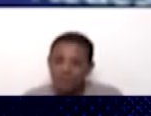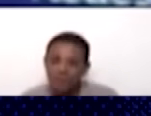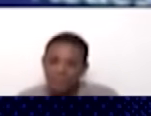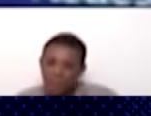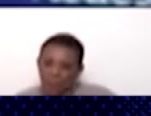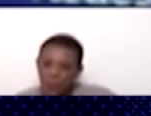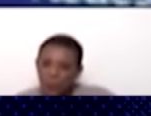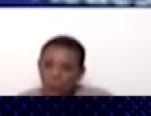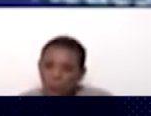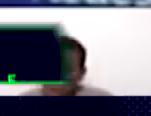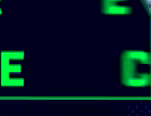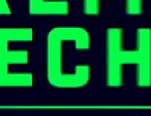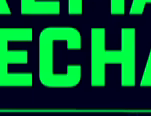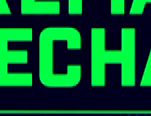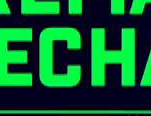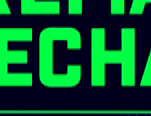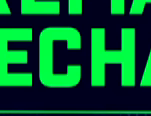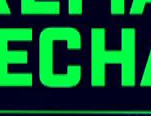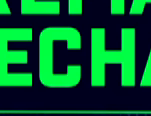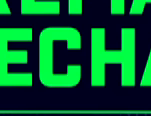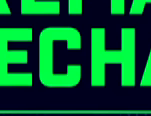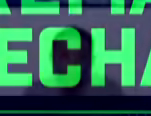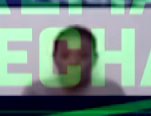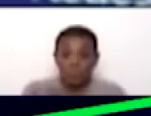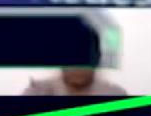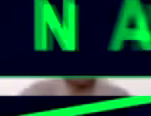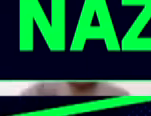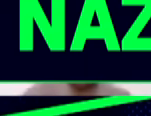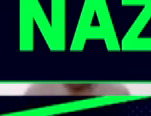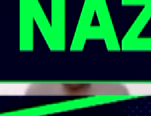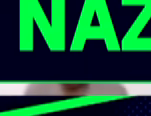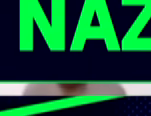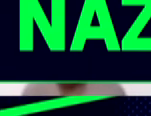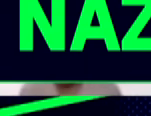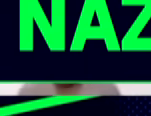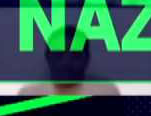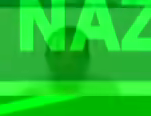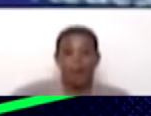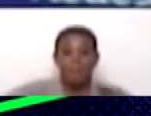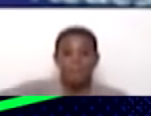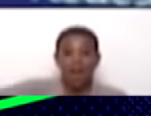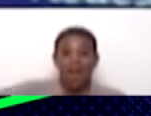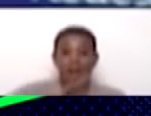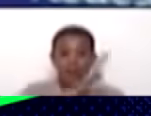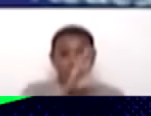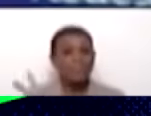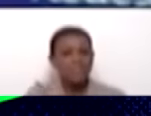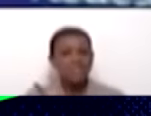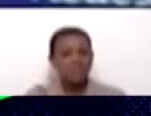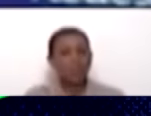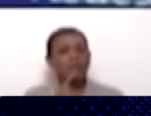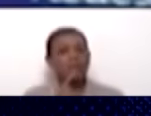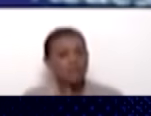encuestas, ganó la extrema derecha neonazi en Argentina. Desde Venezuela siempre vamos a